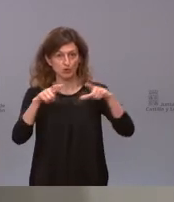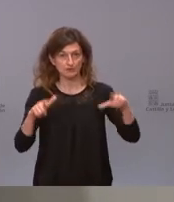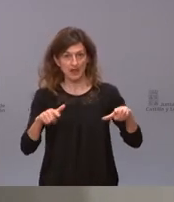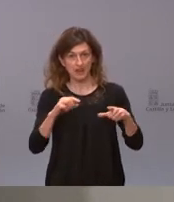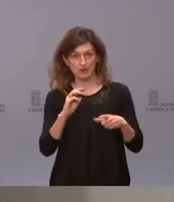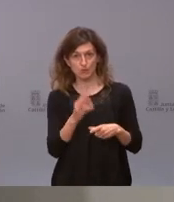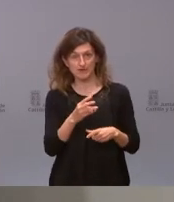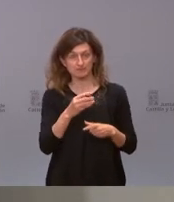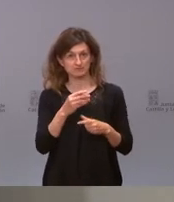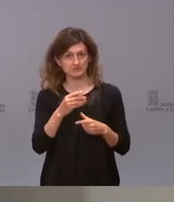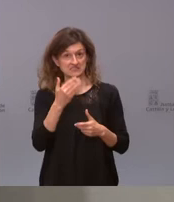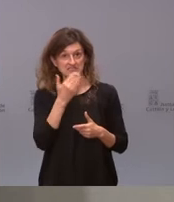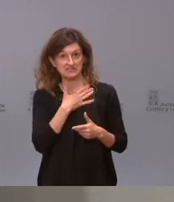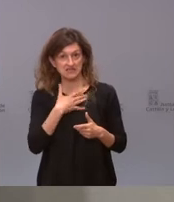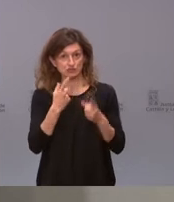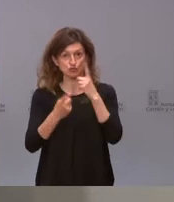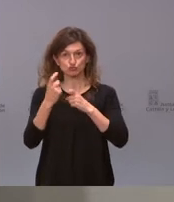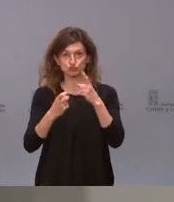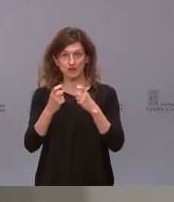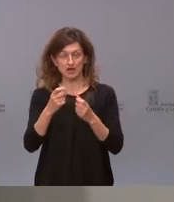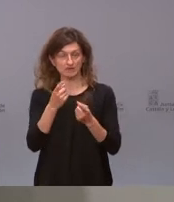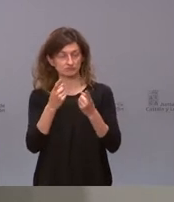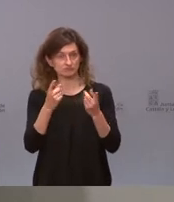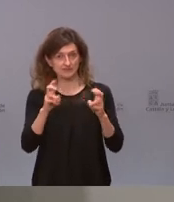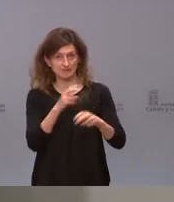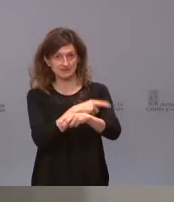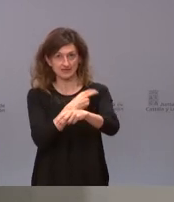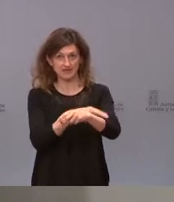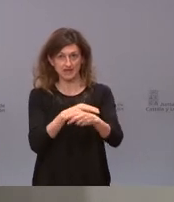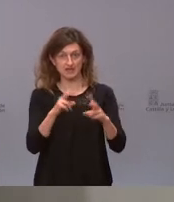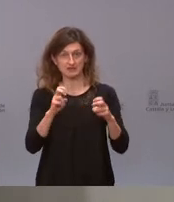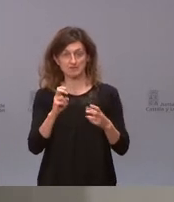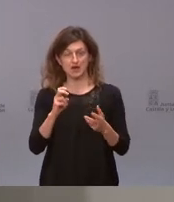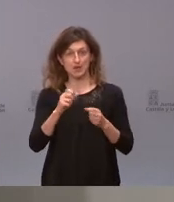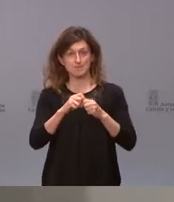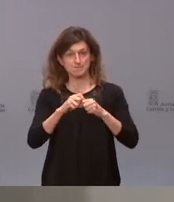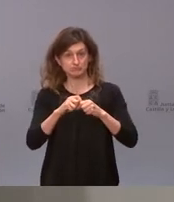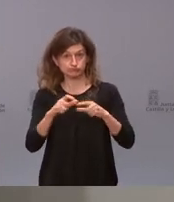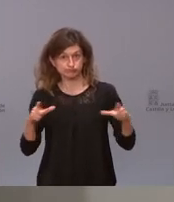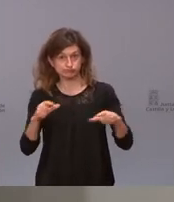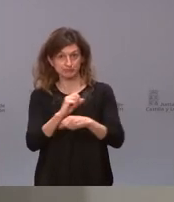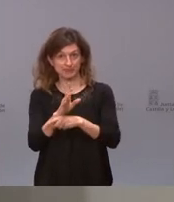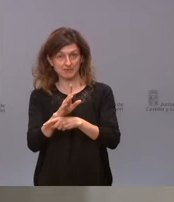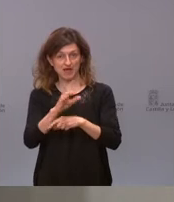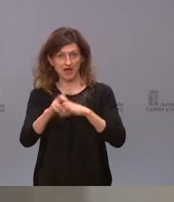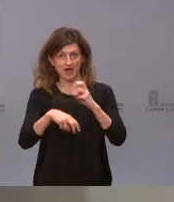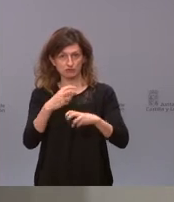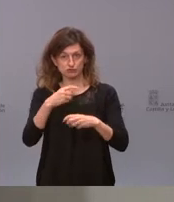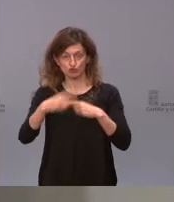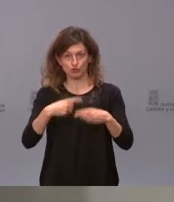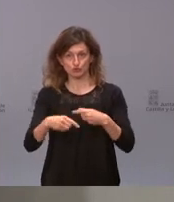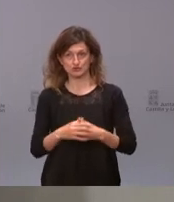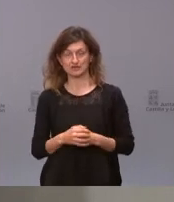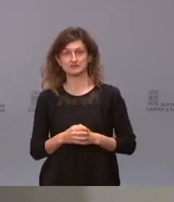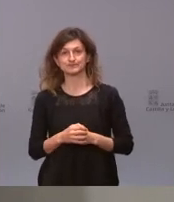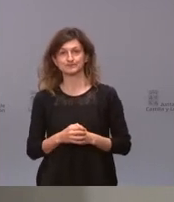de todo aquel que quiera consultar cualquier información sanitaria sobre el impacto de la pandemia actualizada diariamente queremos